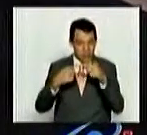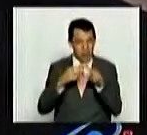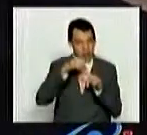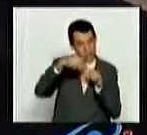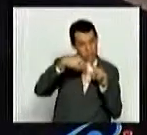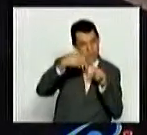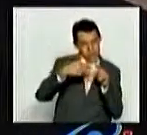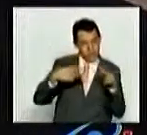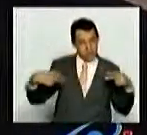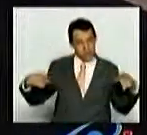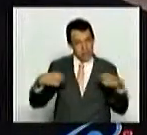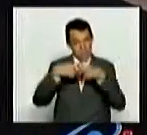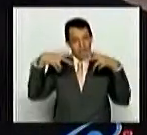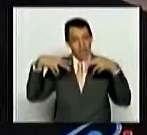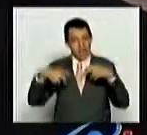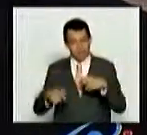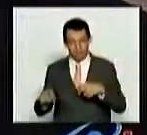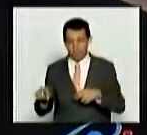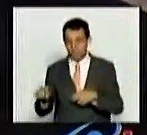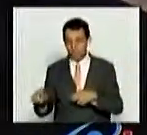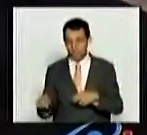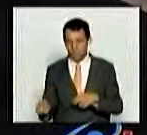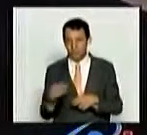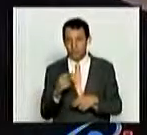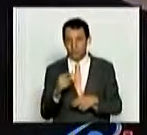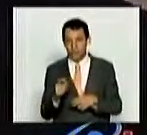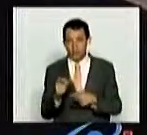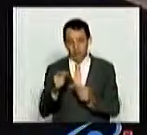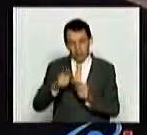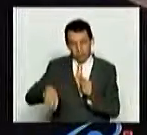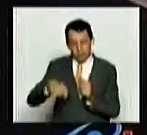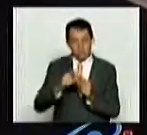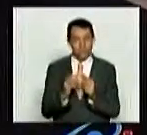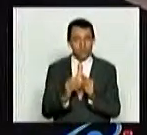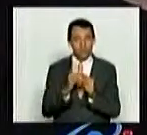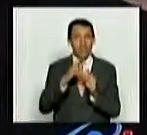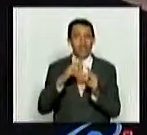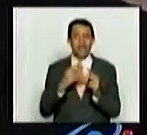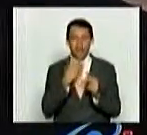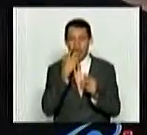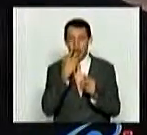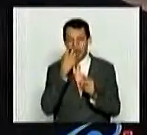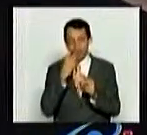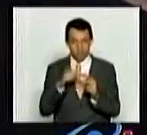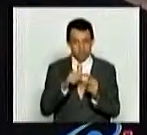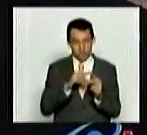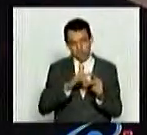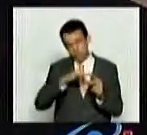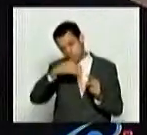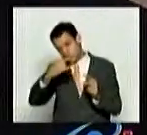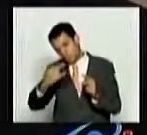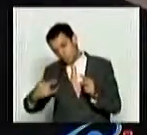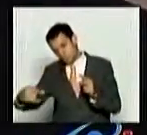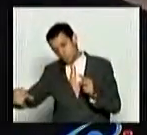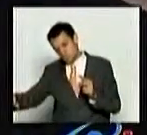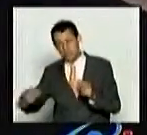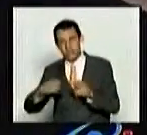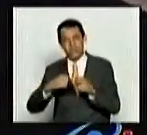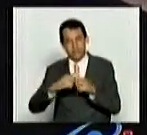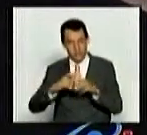es encender con fuego ese algodón para poder que la aguja se caliente y nos le envíe temperatura al